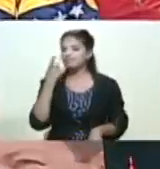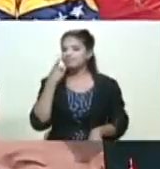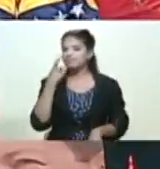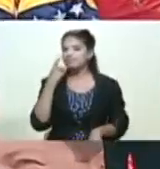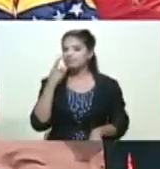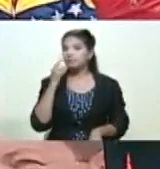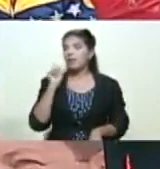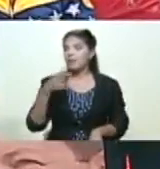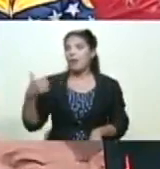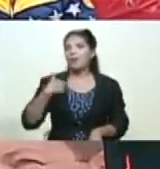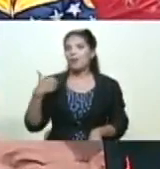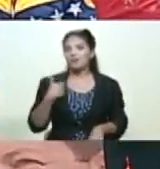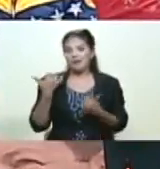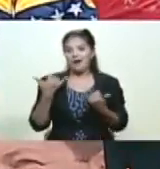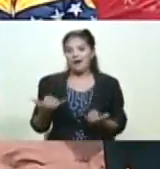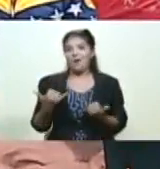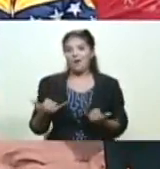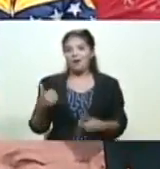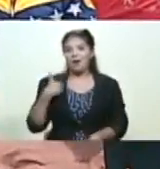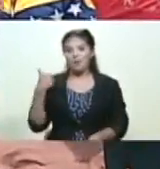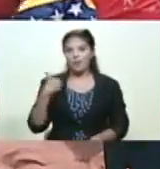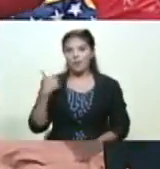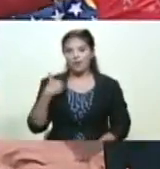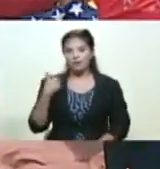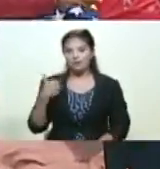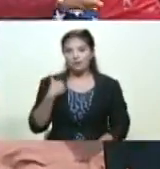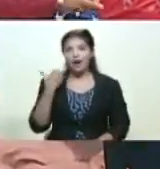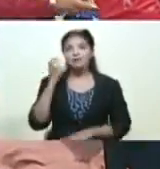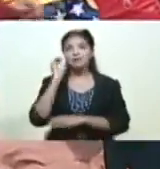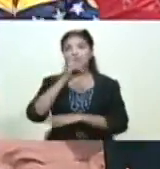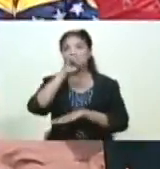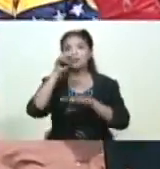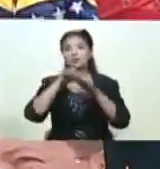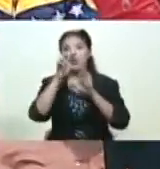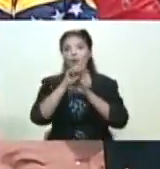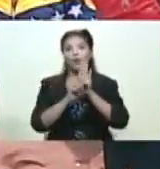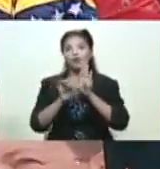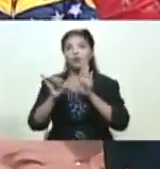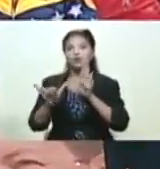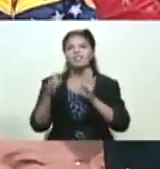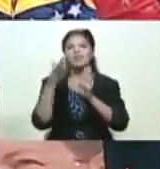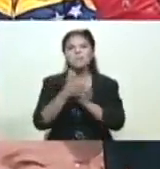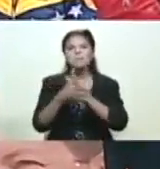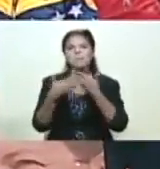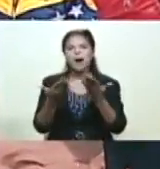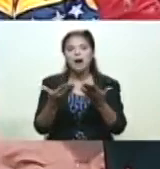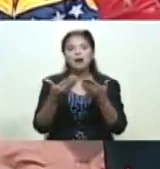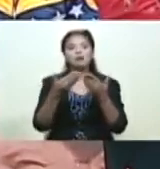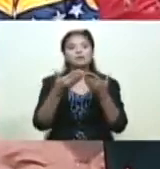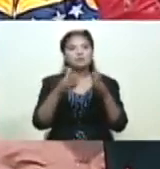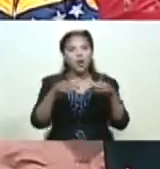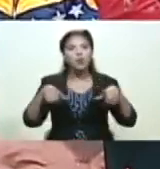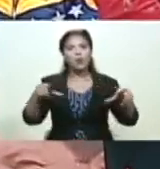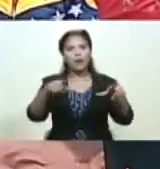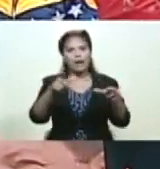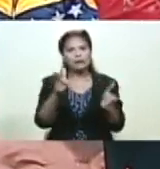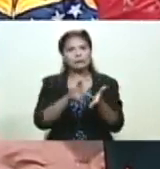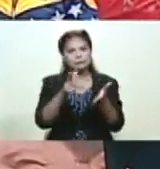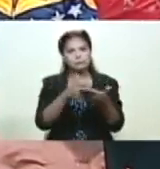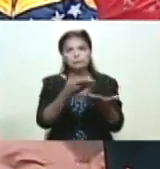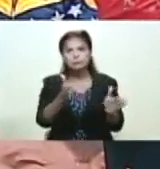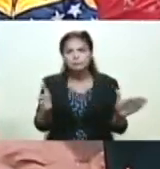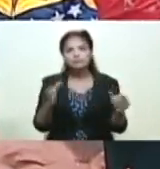Tenemos que aprovechar la Asamblea Nacional Constituyente para abrir espacios